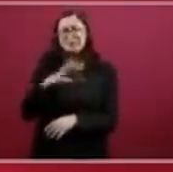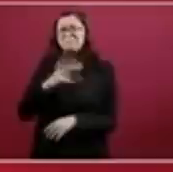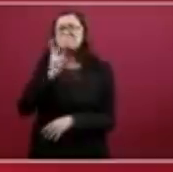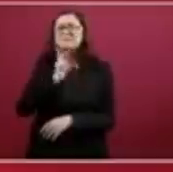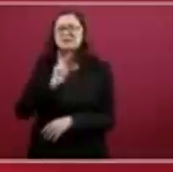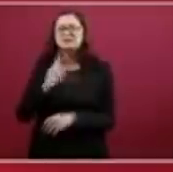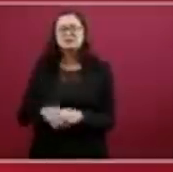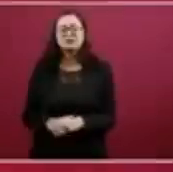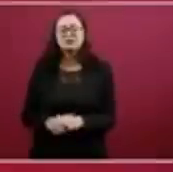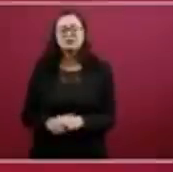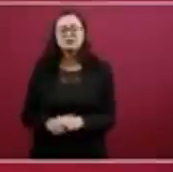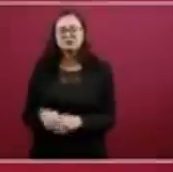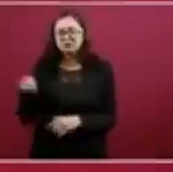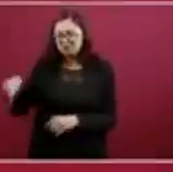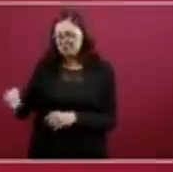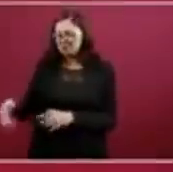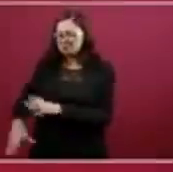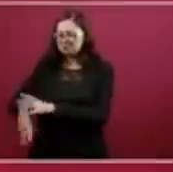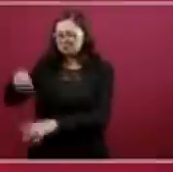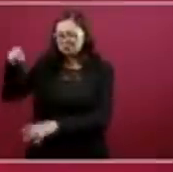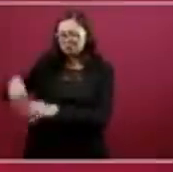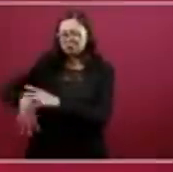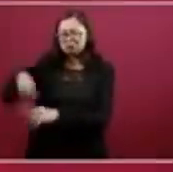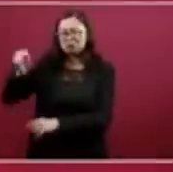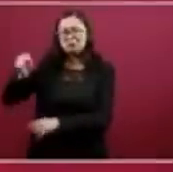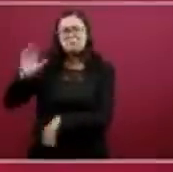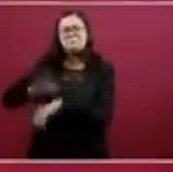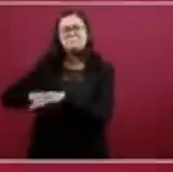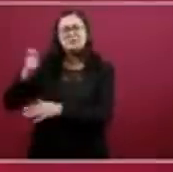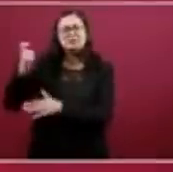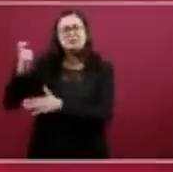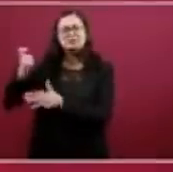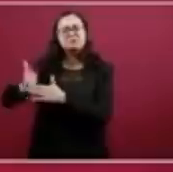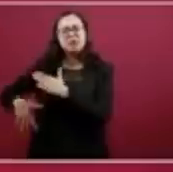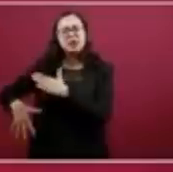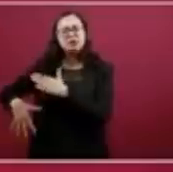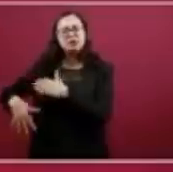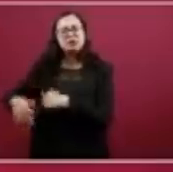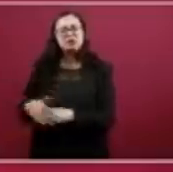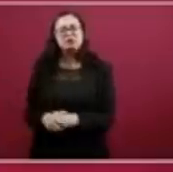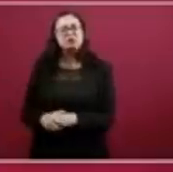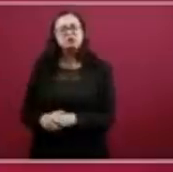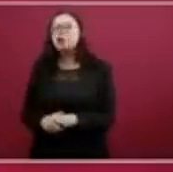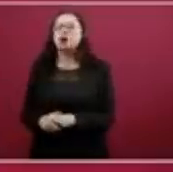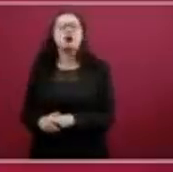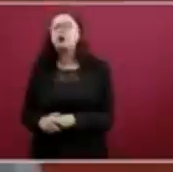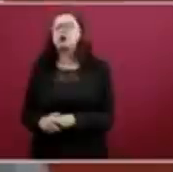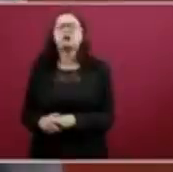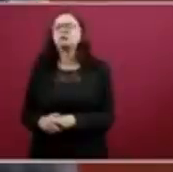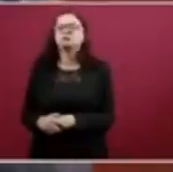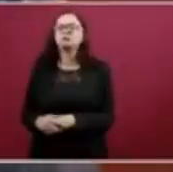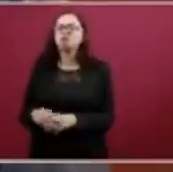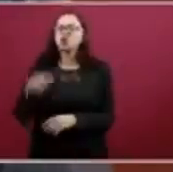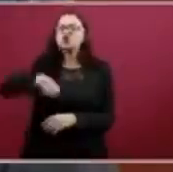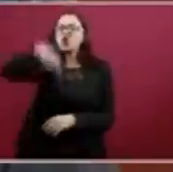Cuesta menos extraerlo. Y sin embargo, se fueron a invertir al norte,